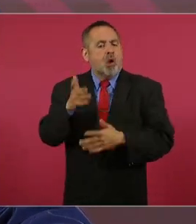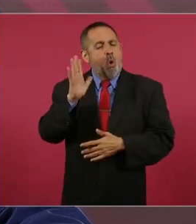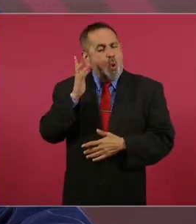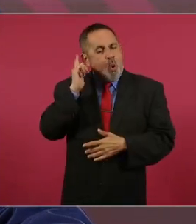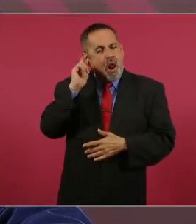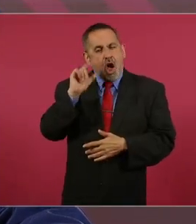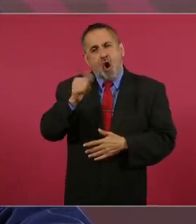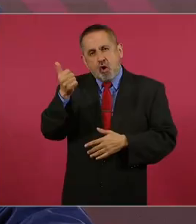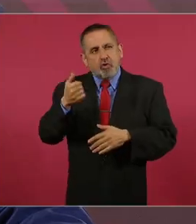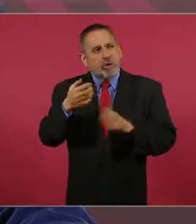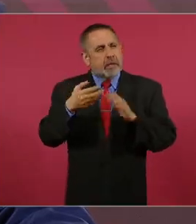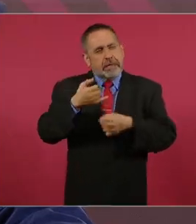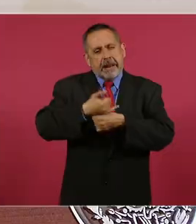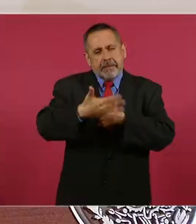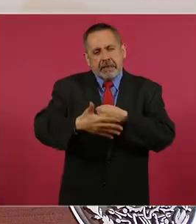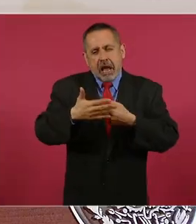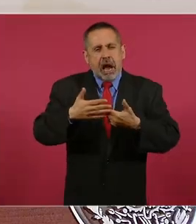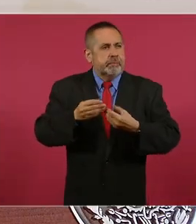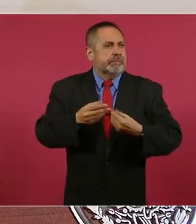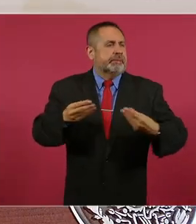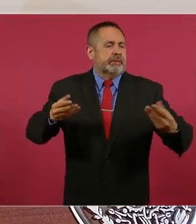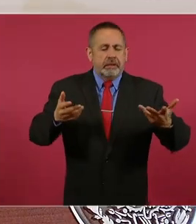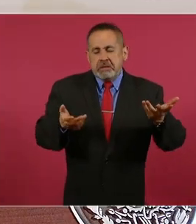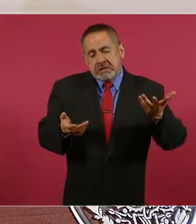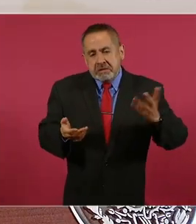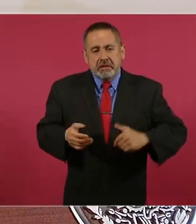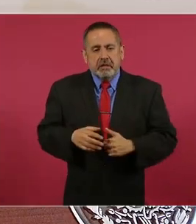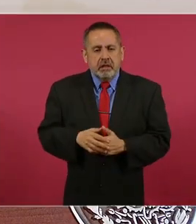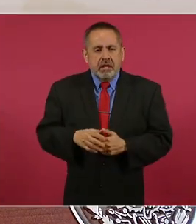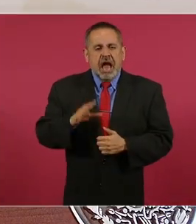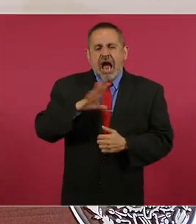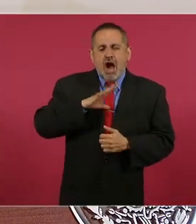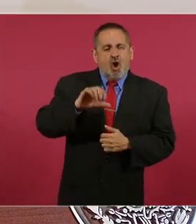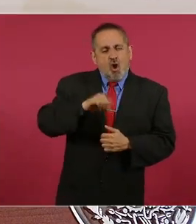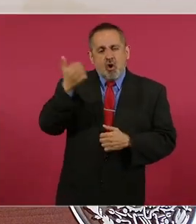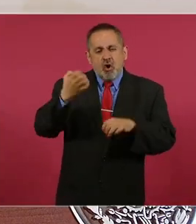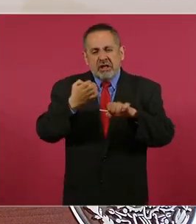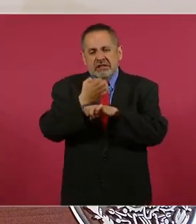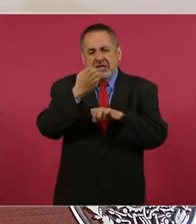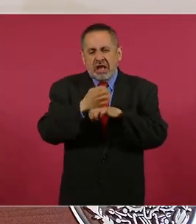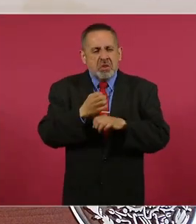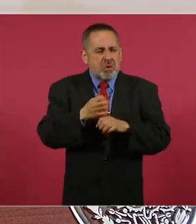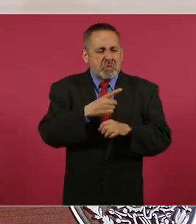otros estados que tienen deudas